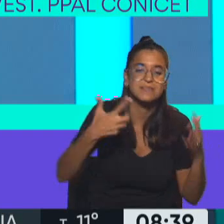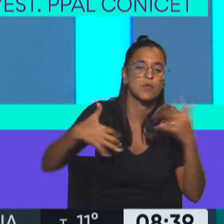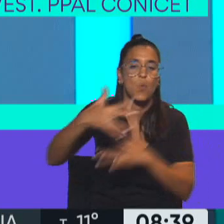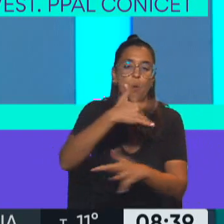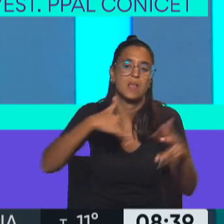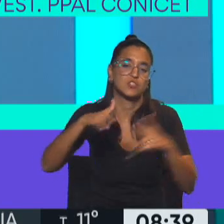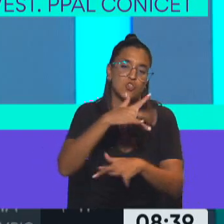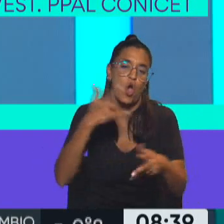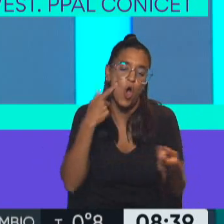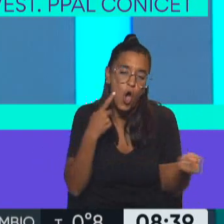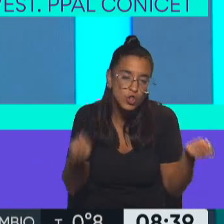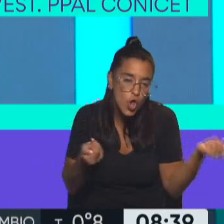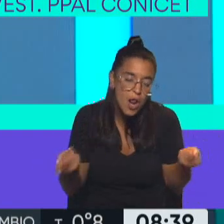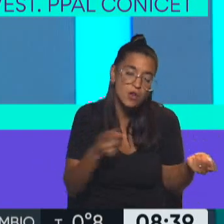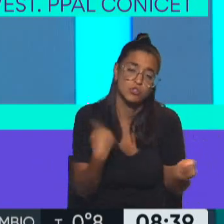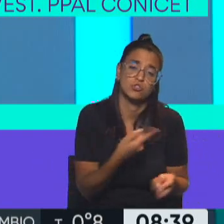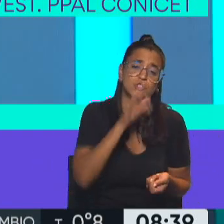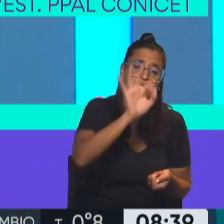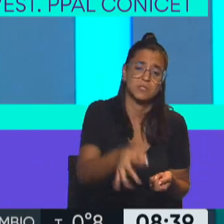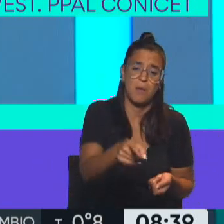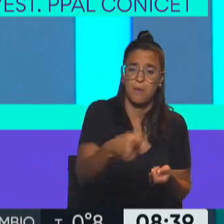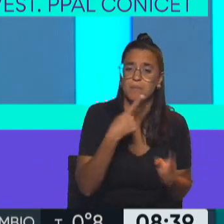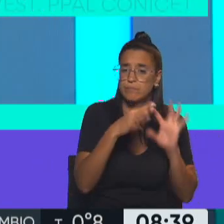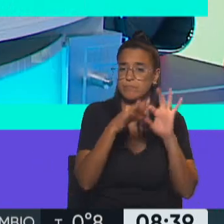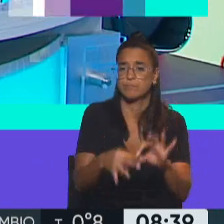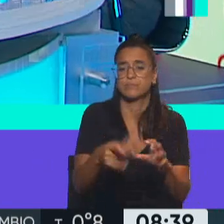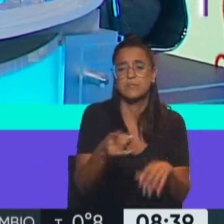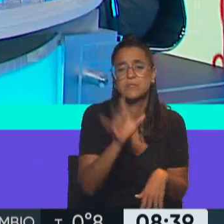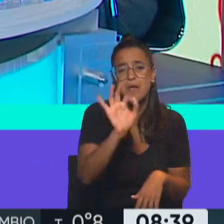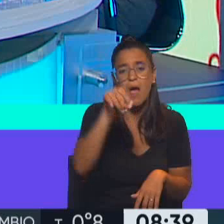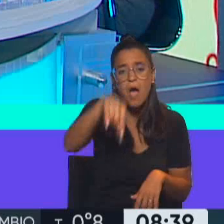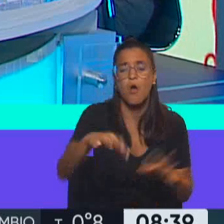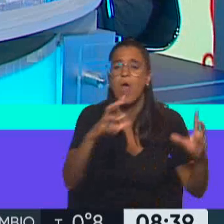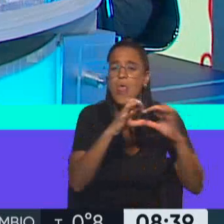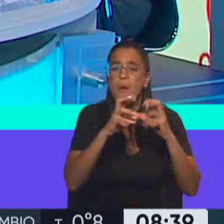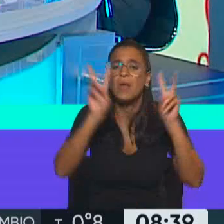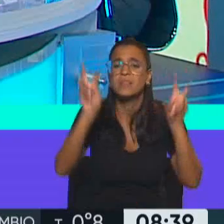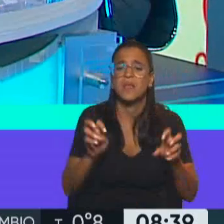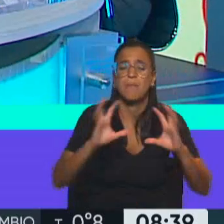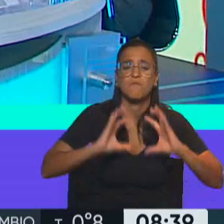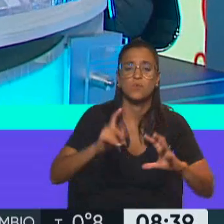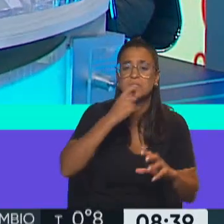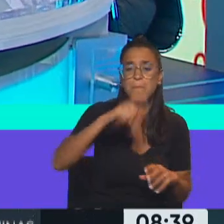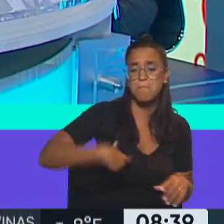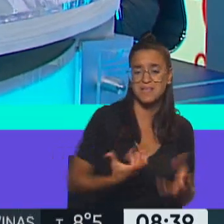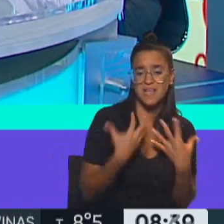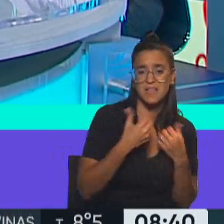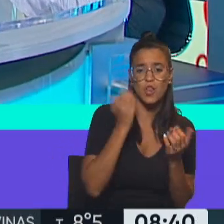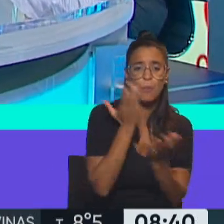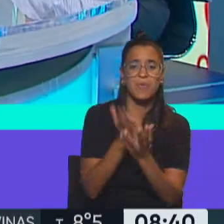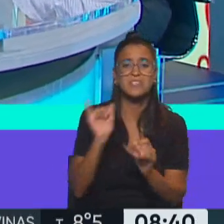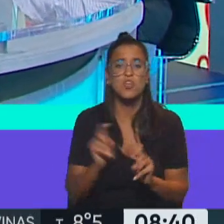circulación viral y sabemos que eso tiene mucho que ver. Sabe que se está debatiendo el tema fútbol, ¿no? Si se pide pase sanitario, ¿qué pasa con los